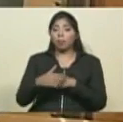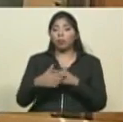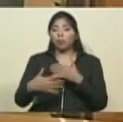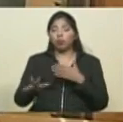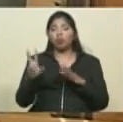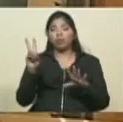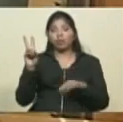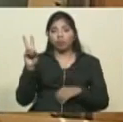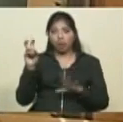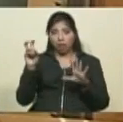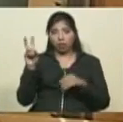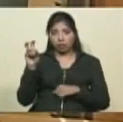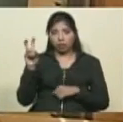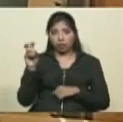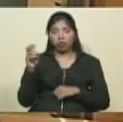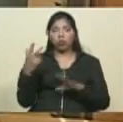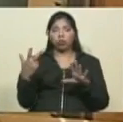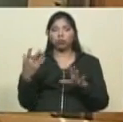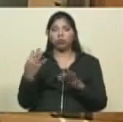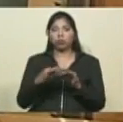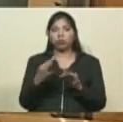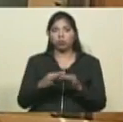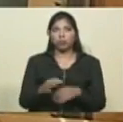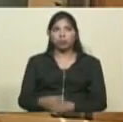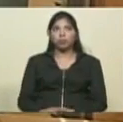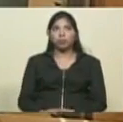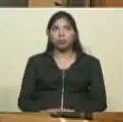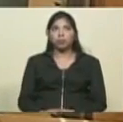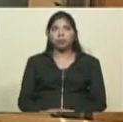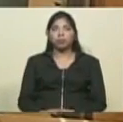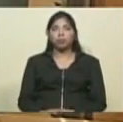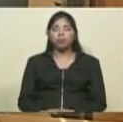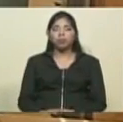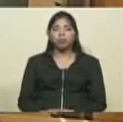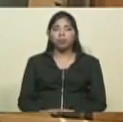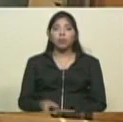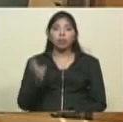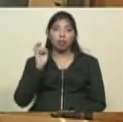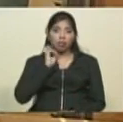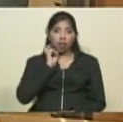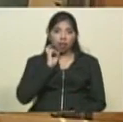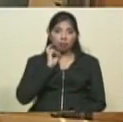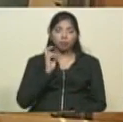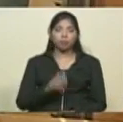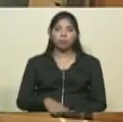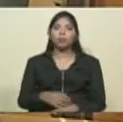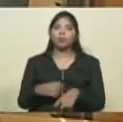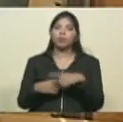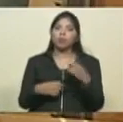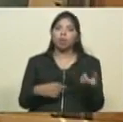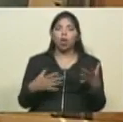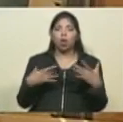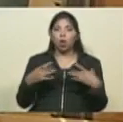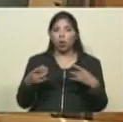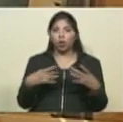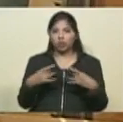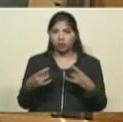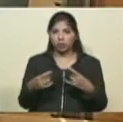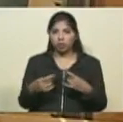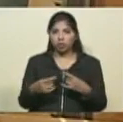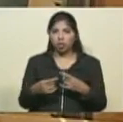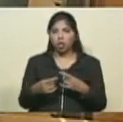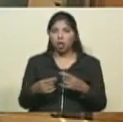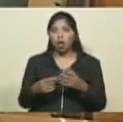rectoría del vicepresidente ejecutivo Tarek El Aissami, se instalará una jornada nacional de plan de